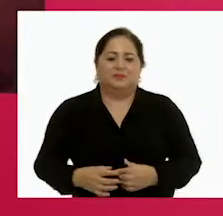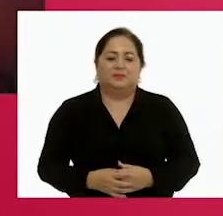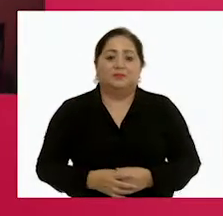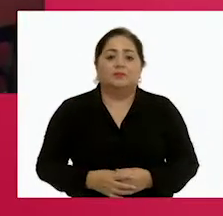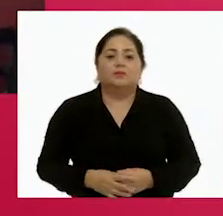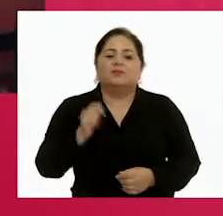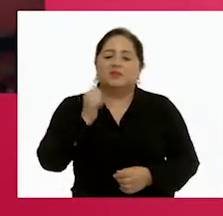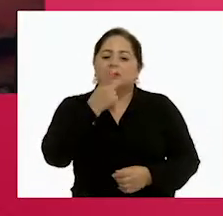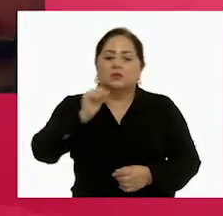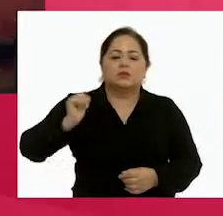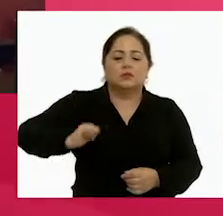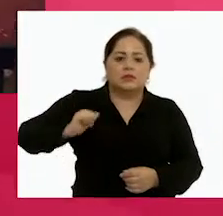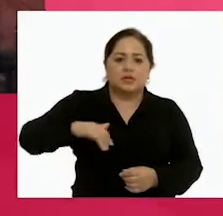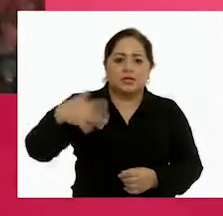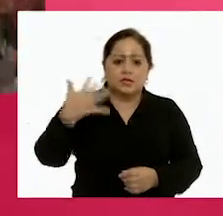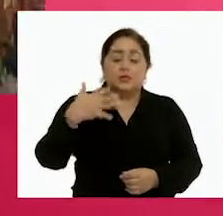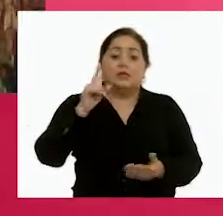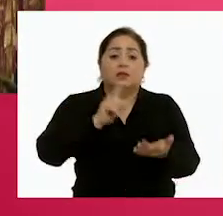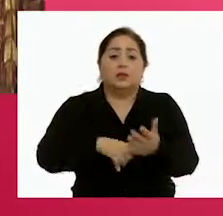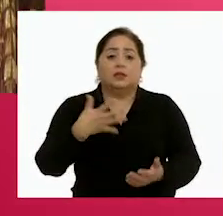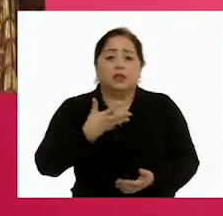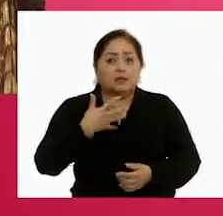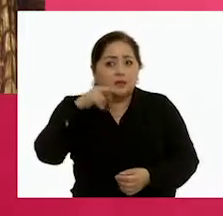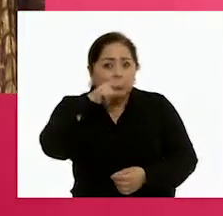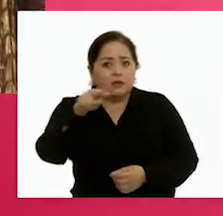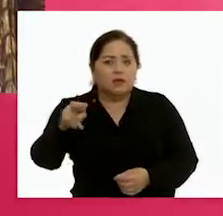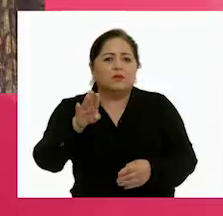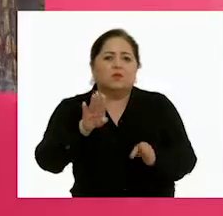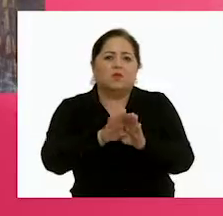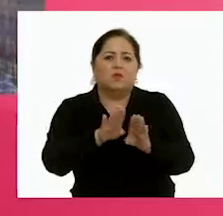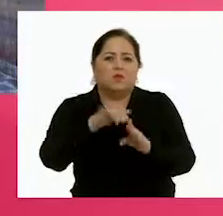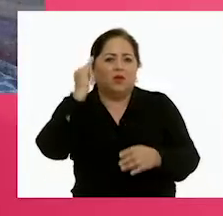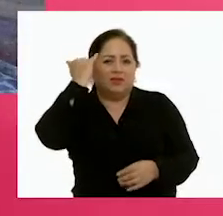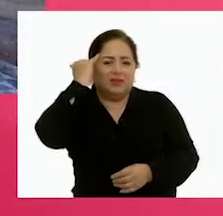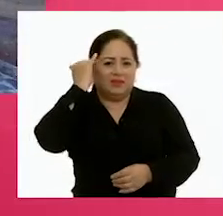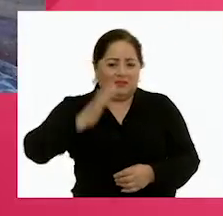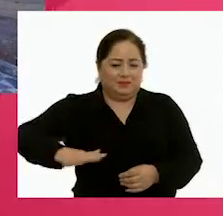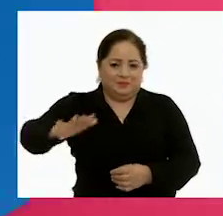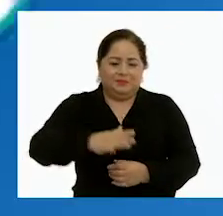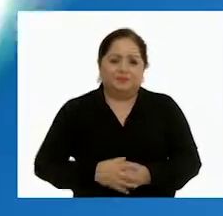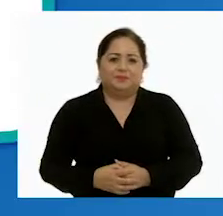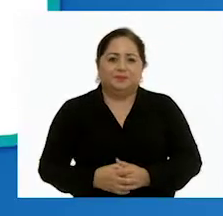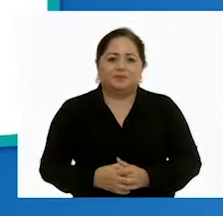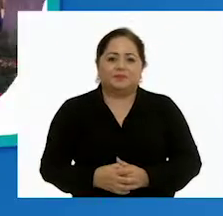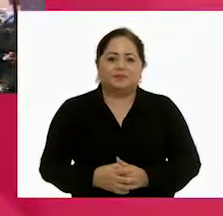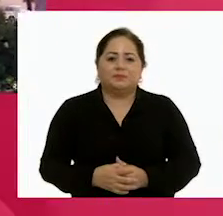que data del siglo XV y tiene una notable influencia indígena.